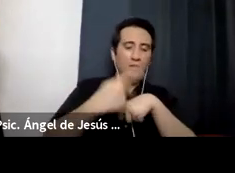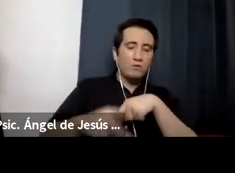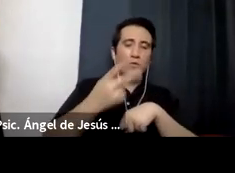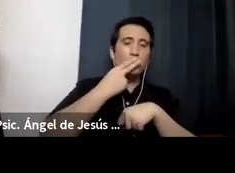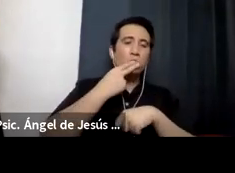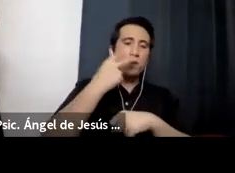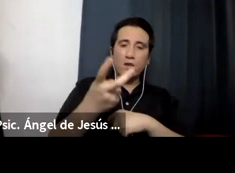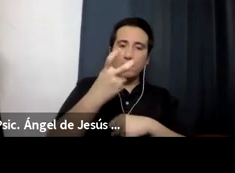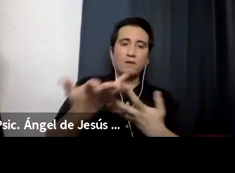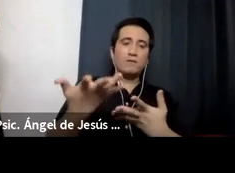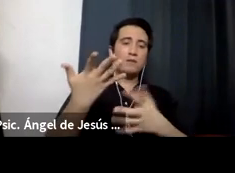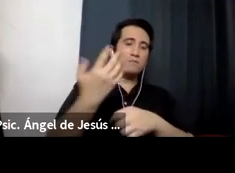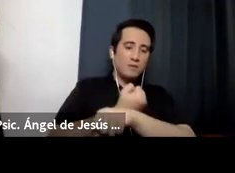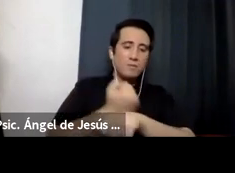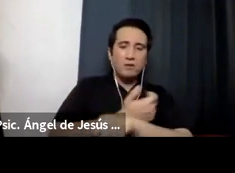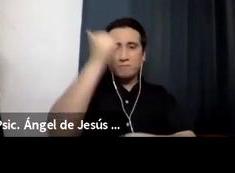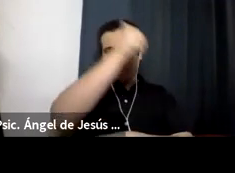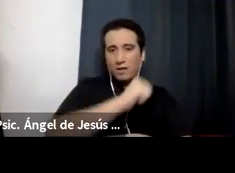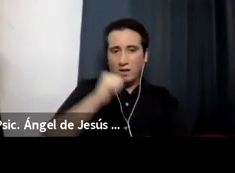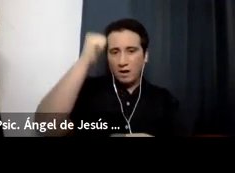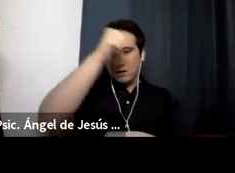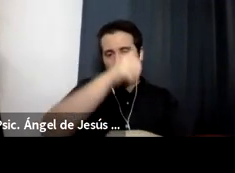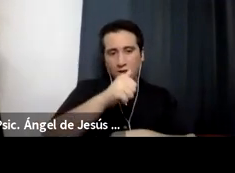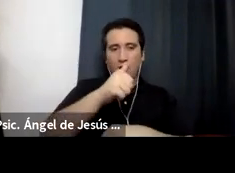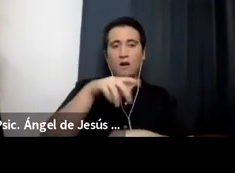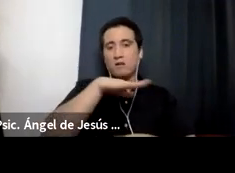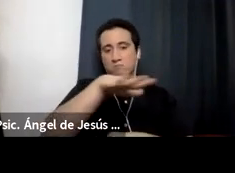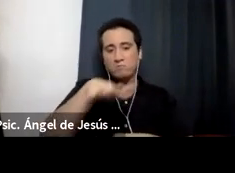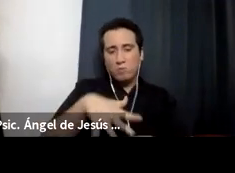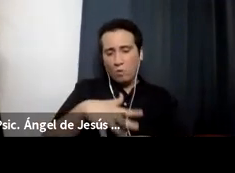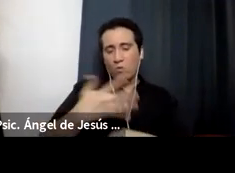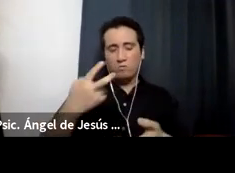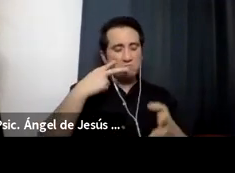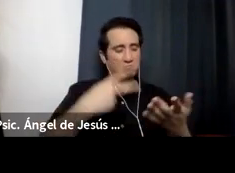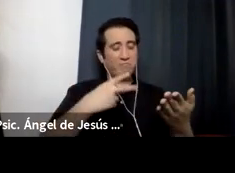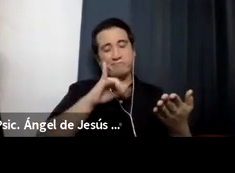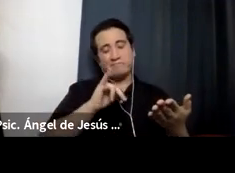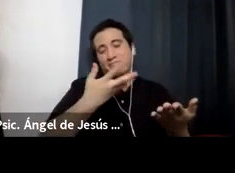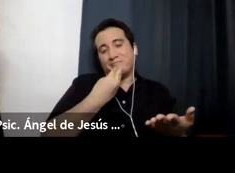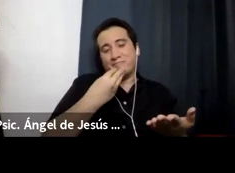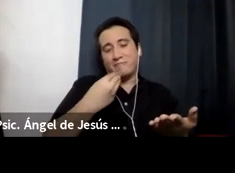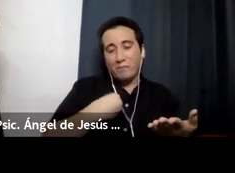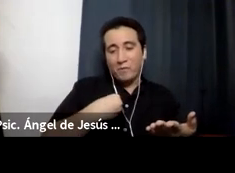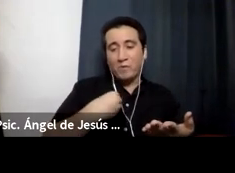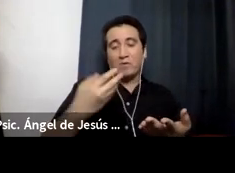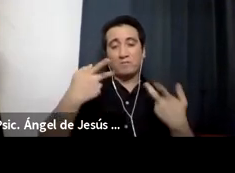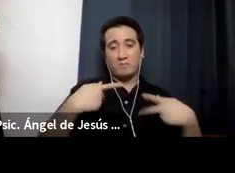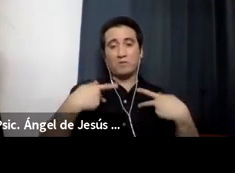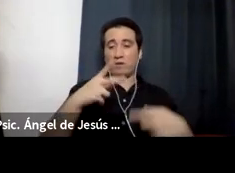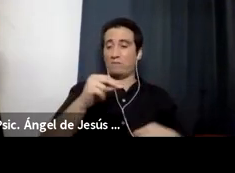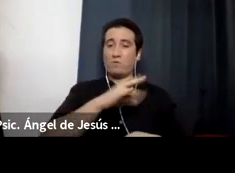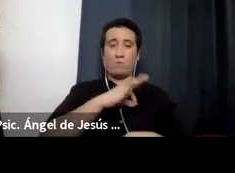ese calzado y analizar en conjunto que, bueno, si no hay más remedio y la persona no puede